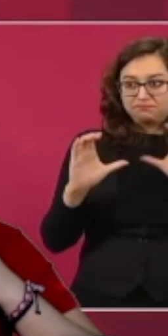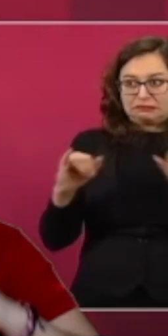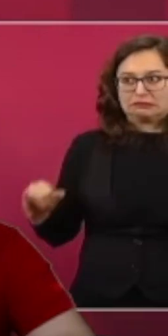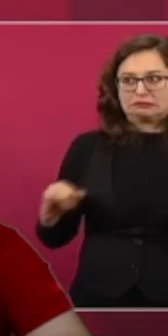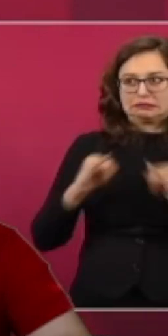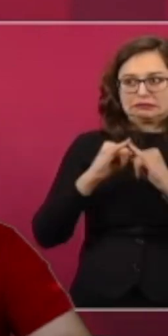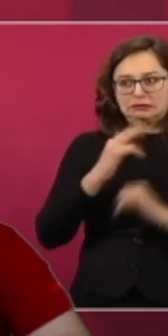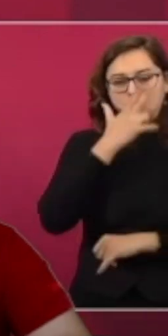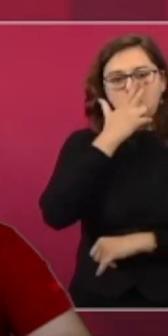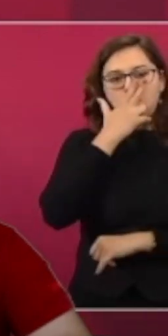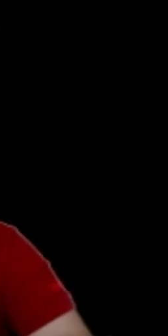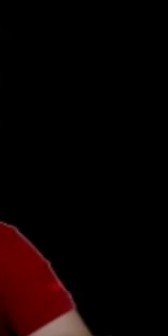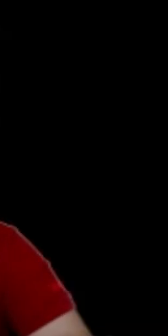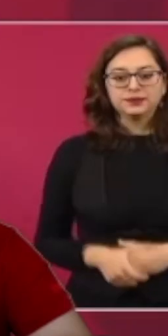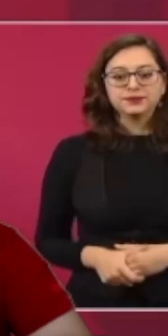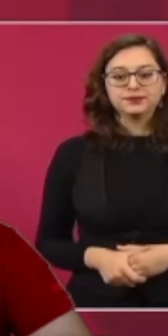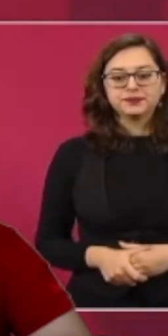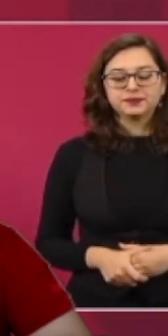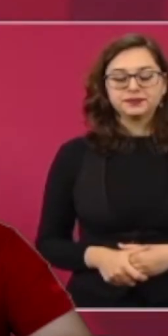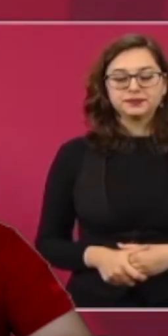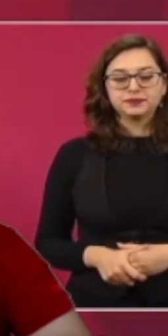institución.